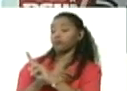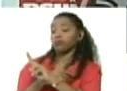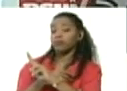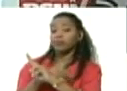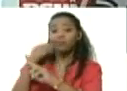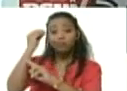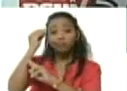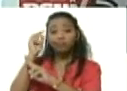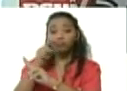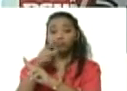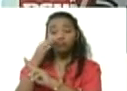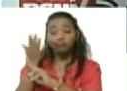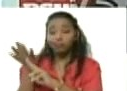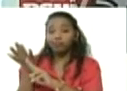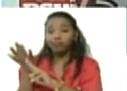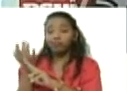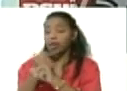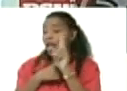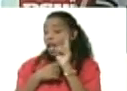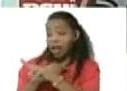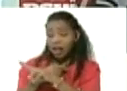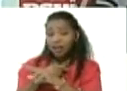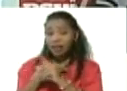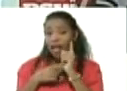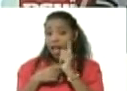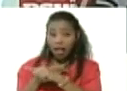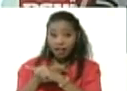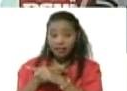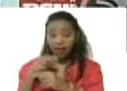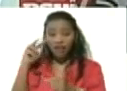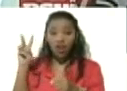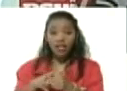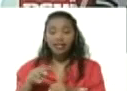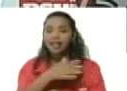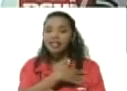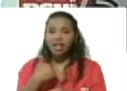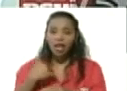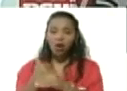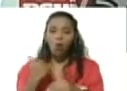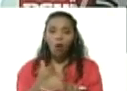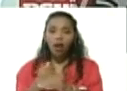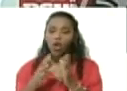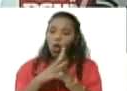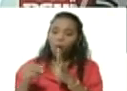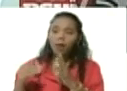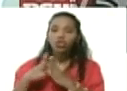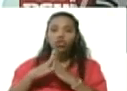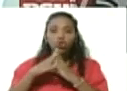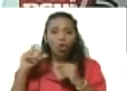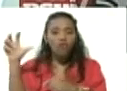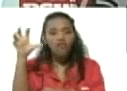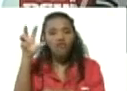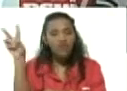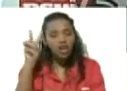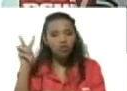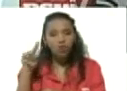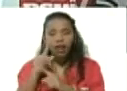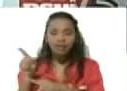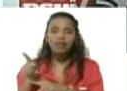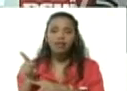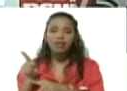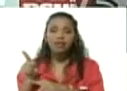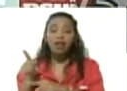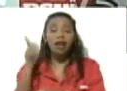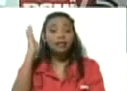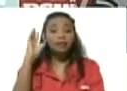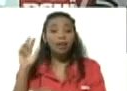imagínate tú. Esa violencia, ellos la quieren llevar a todo el país, no van a poder. La Asamblea Nacional Constituyente dio una rueda de